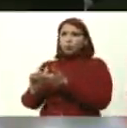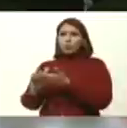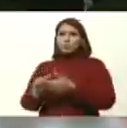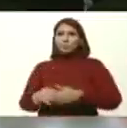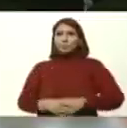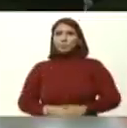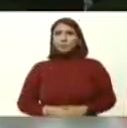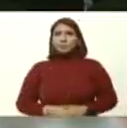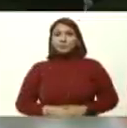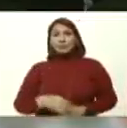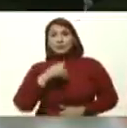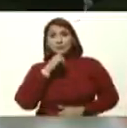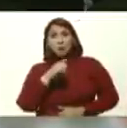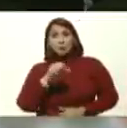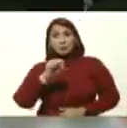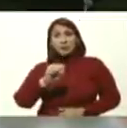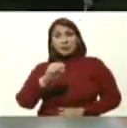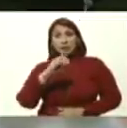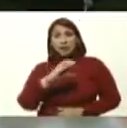el informe Chemel,